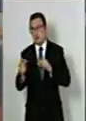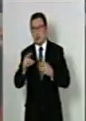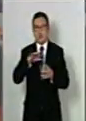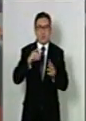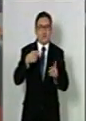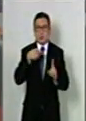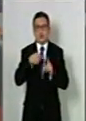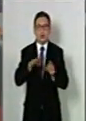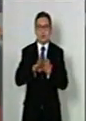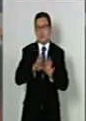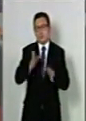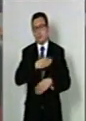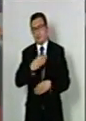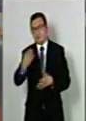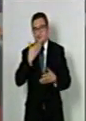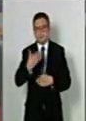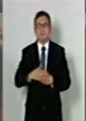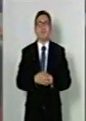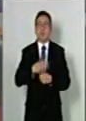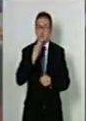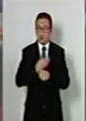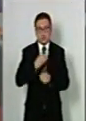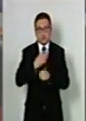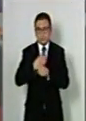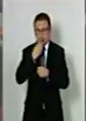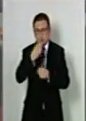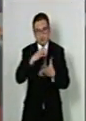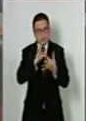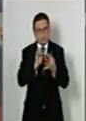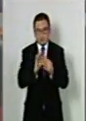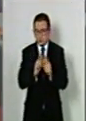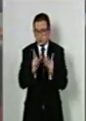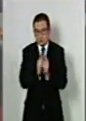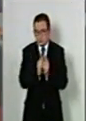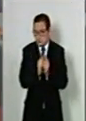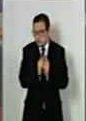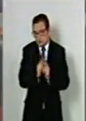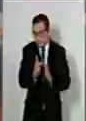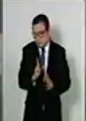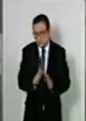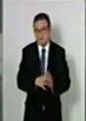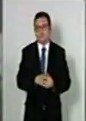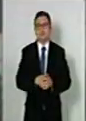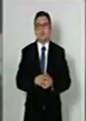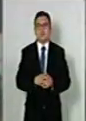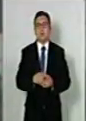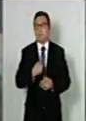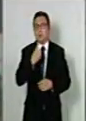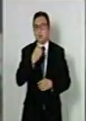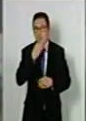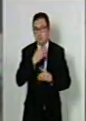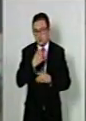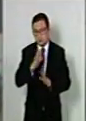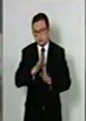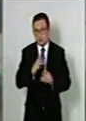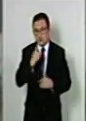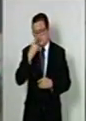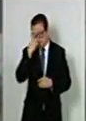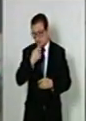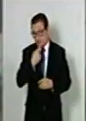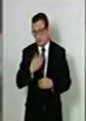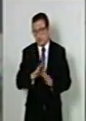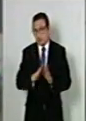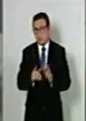de a él, pero en fin, yo nomás quiero hacer una mención de medio minuto. Adelante, el antecedente, senador. De los derechos humanos eran